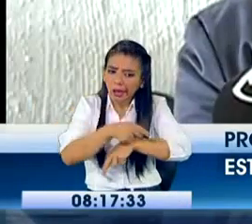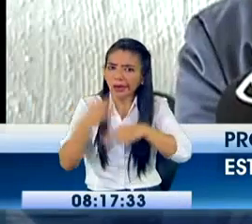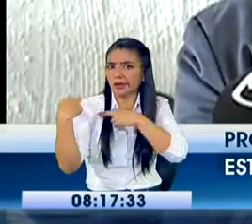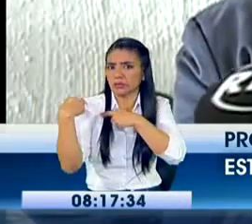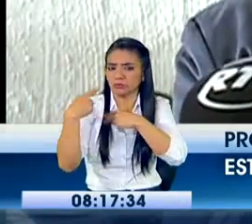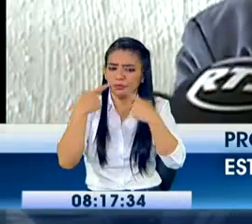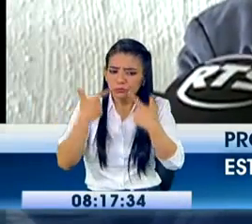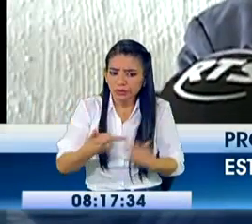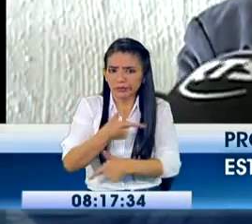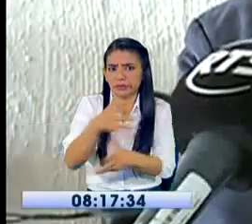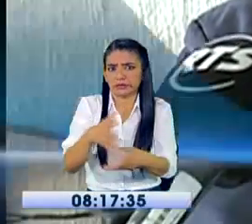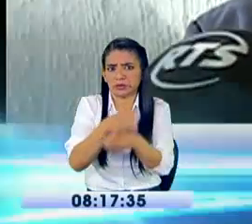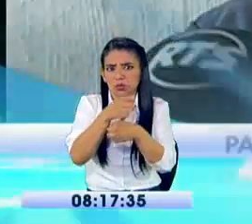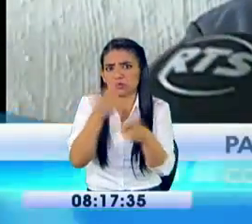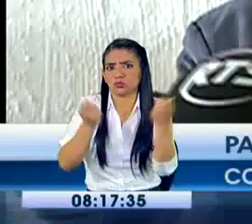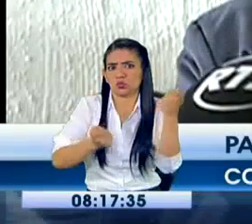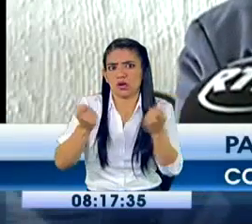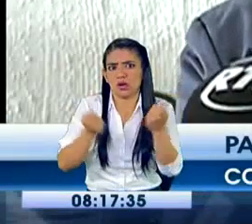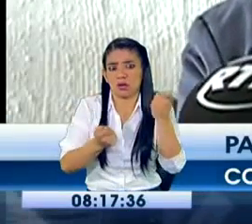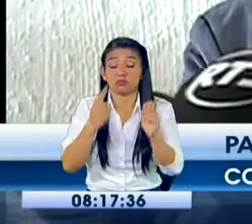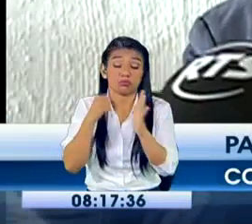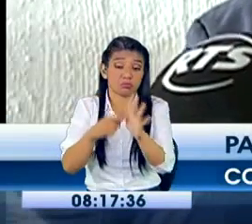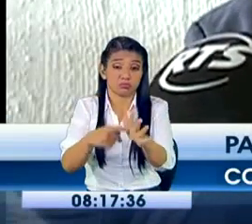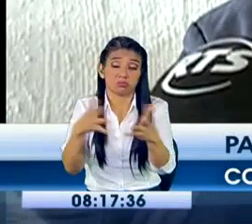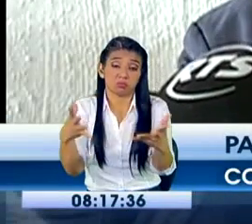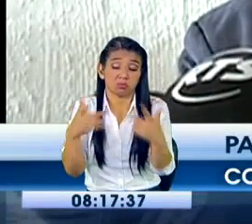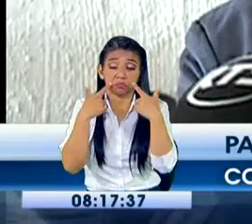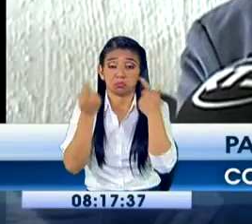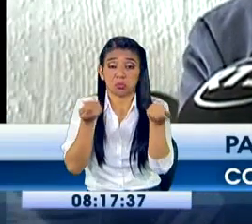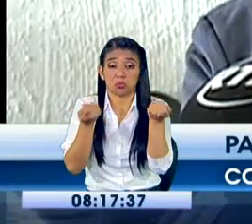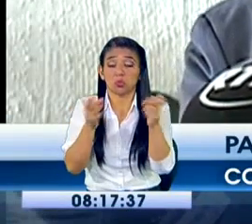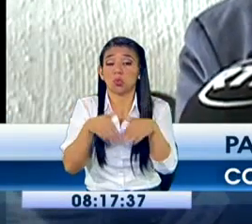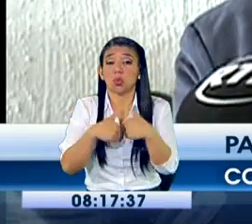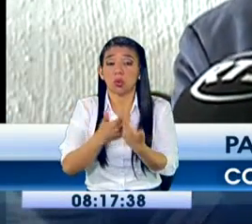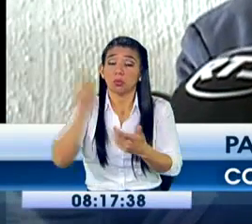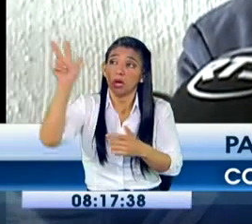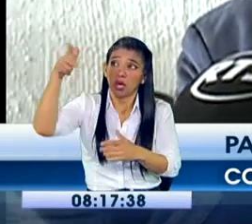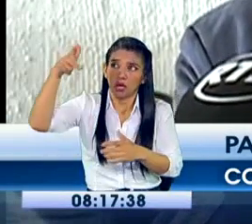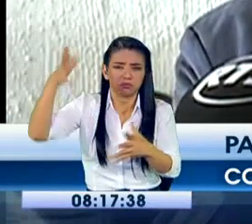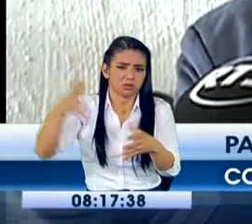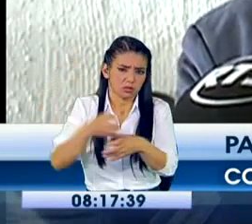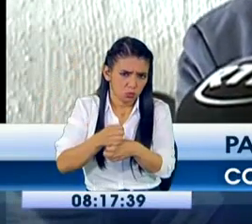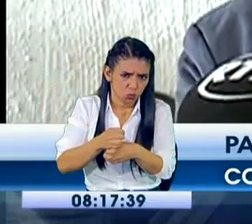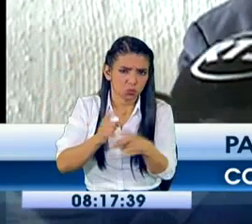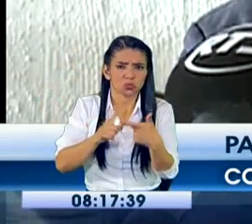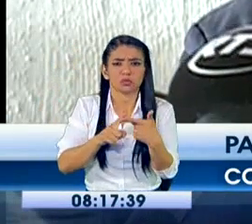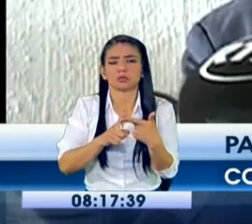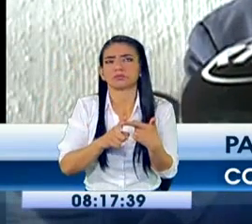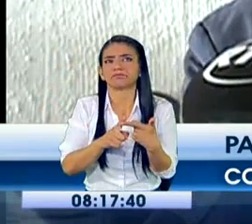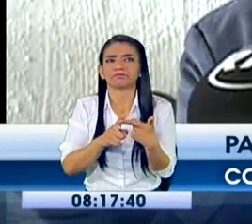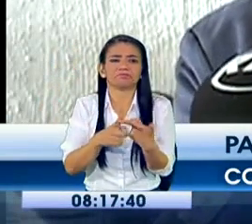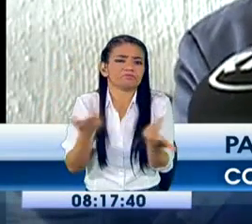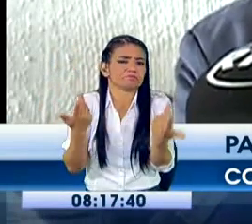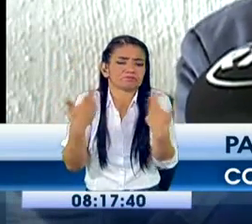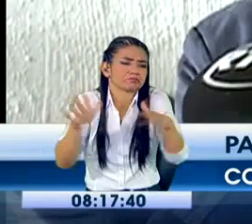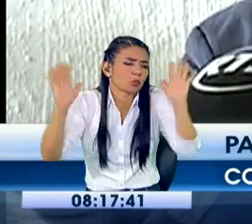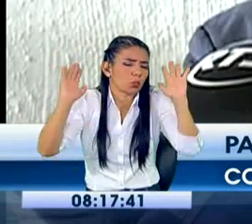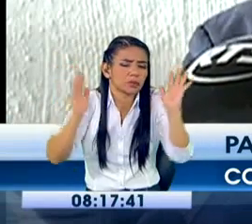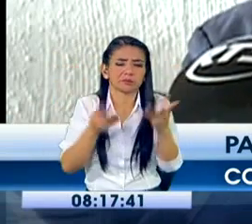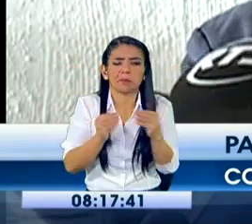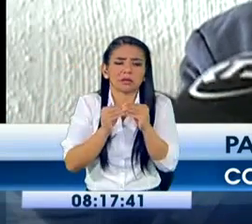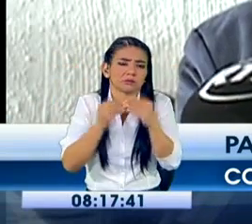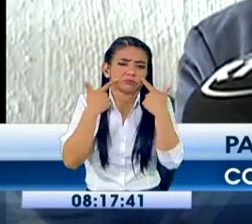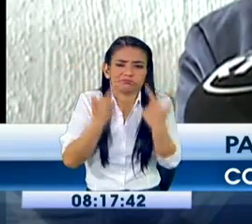estén exentas del pago en los estacionamientos tanto público como privados. Y para solventar la escasez de estacionamientos en la ciudad,